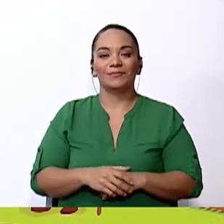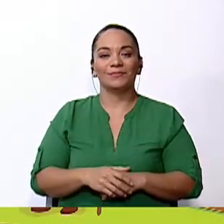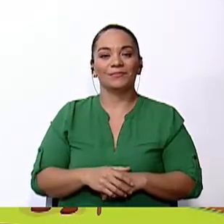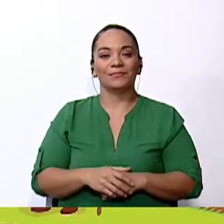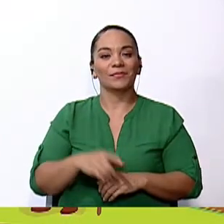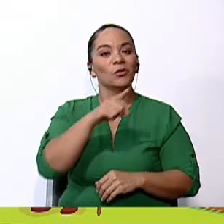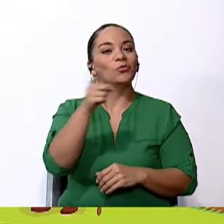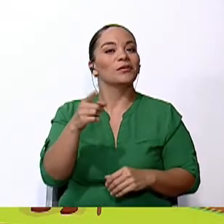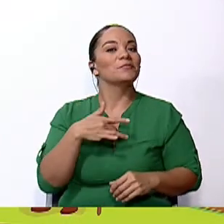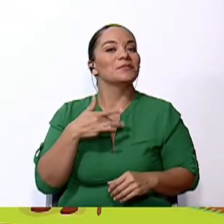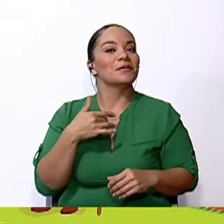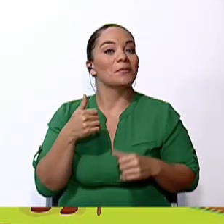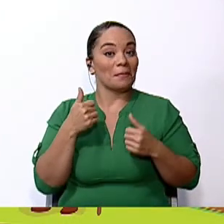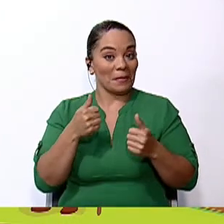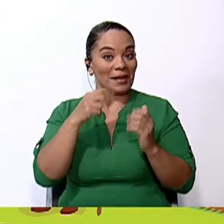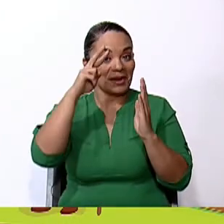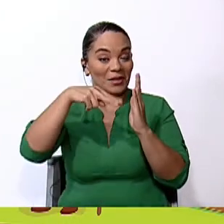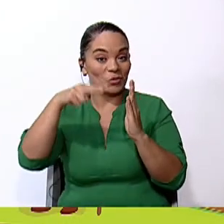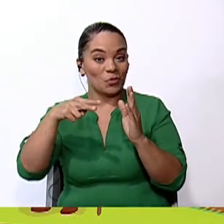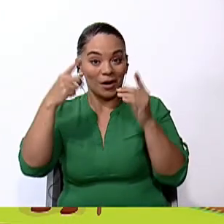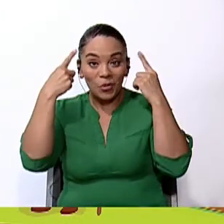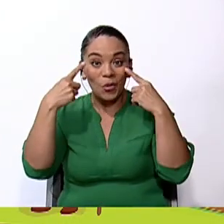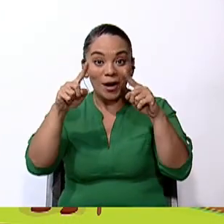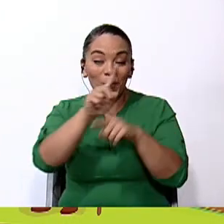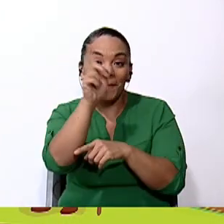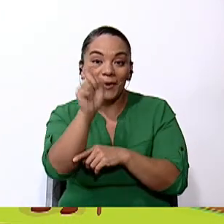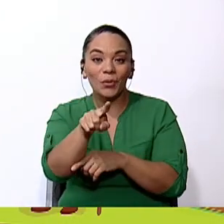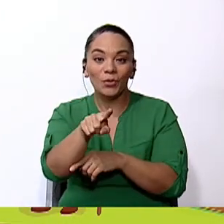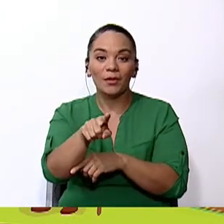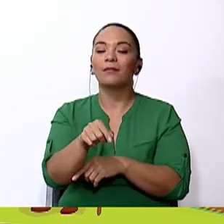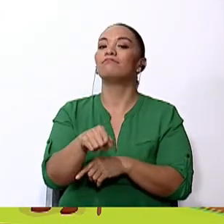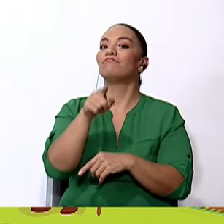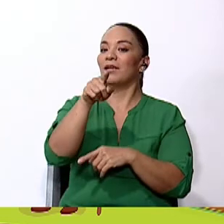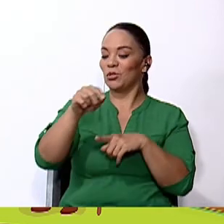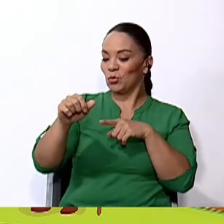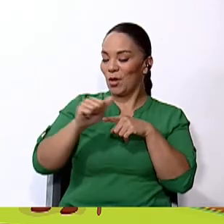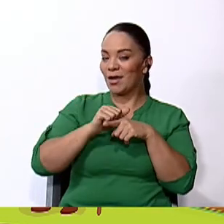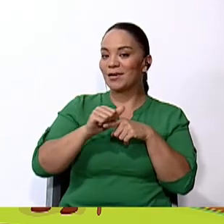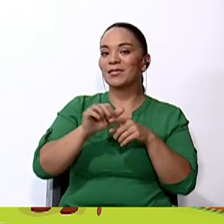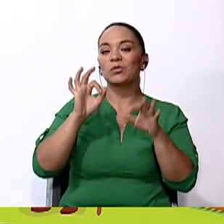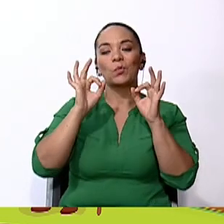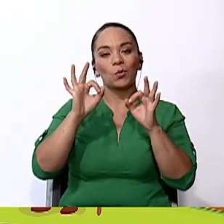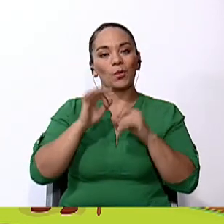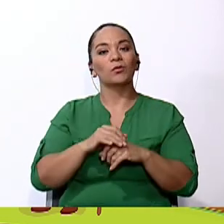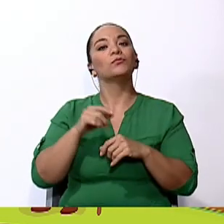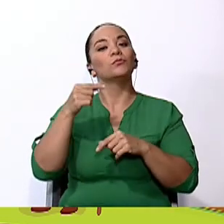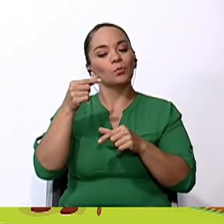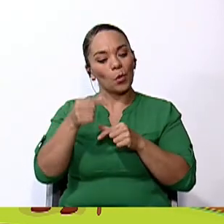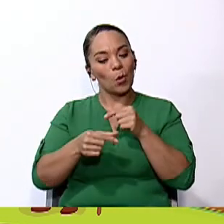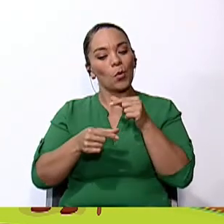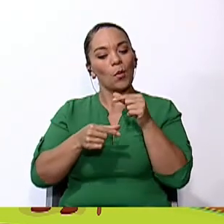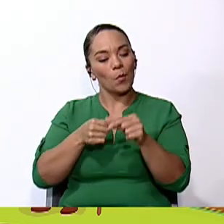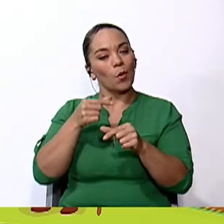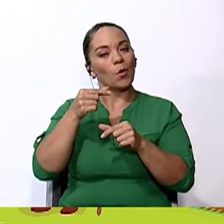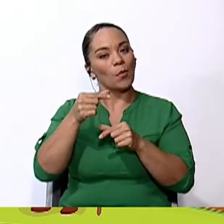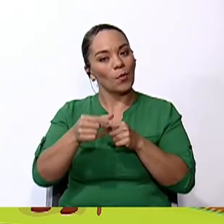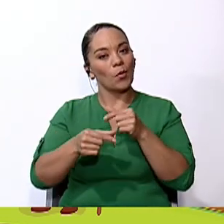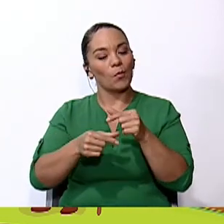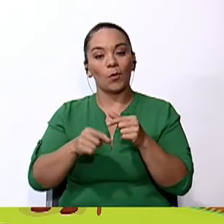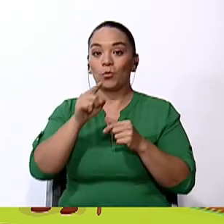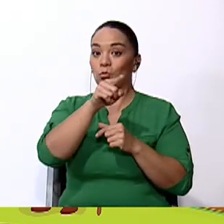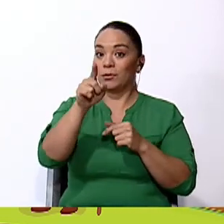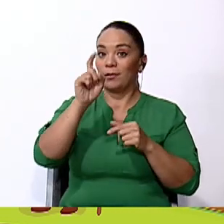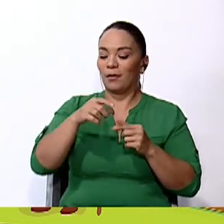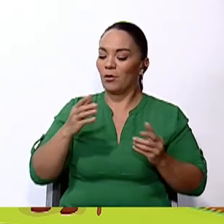¿Cómo les fue con la lectura? ¿Lo lograron? Bueno, eso es un ejercicio que se logra poco a poco. Tienen que